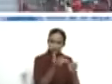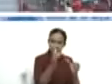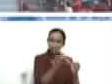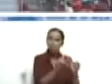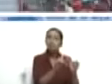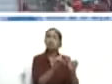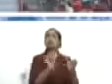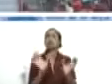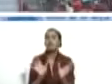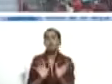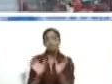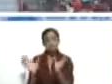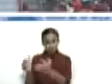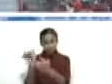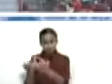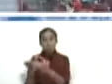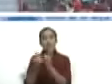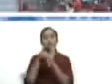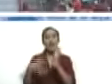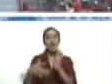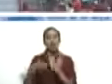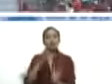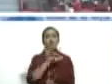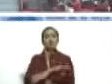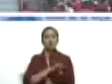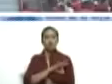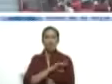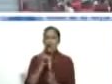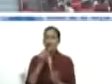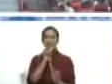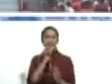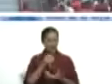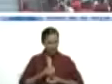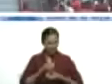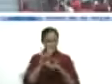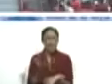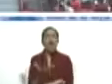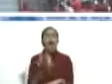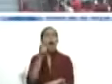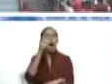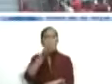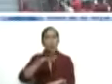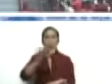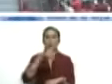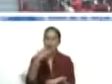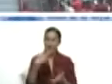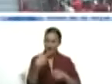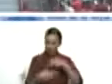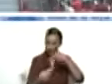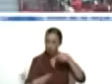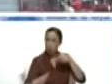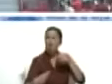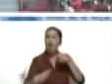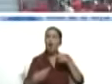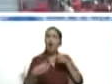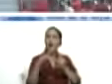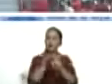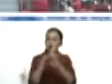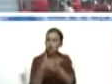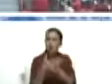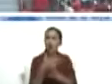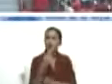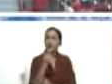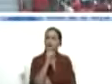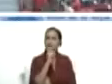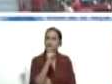sociales que solo la revolución le ha dado al pueblo de Venezuela, en las malas, en las buenas, en las difíciles.